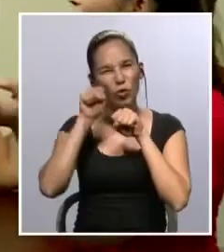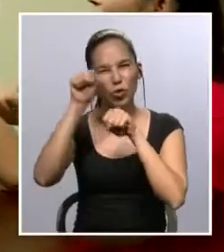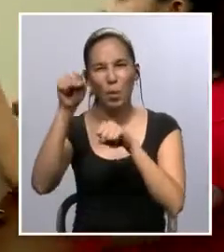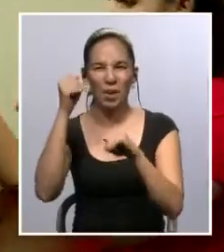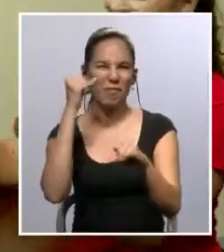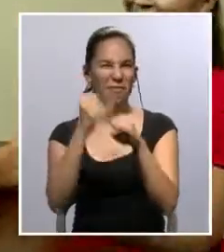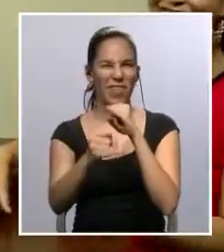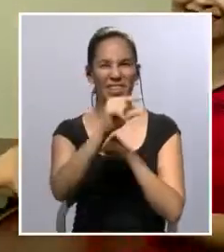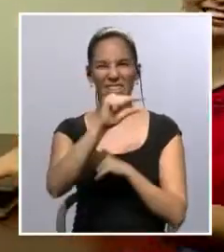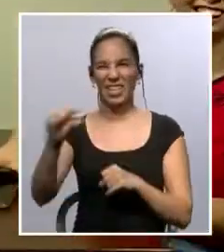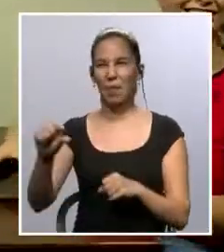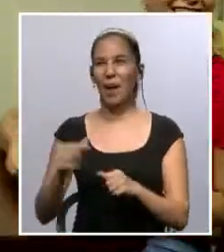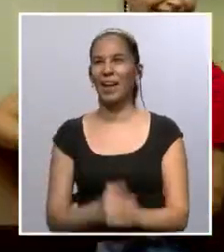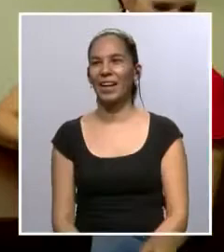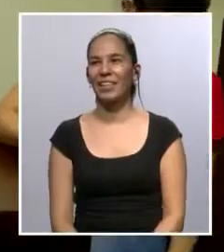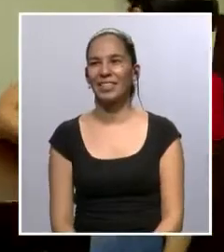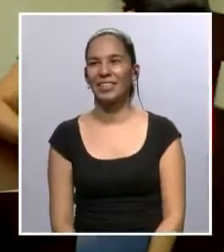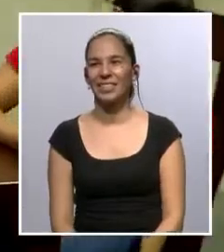fin de semana.